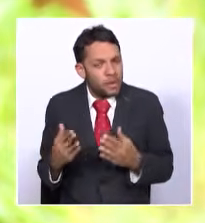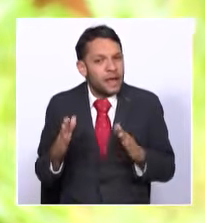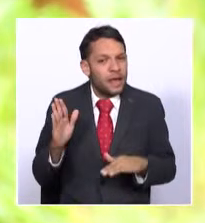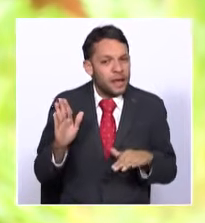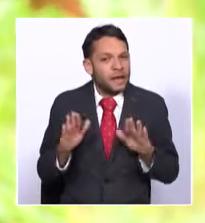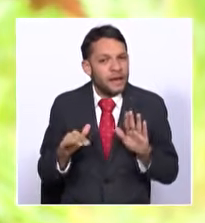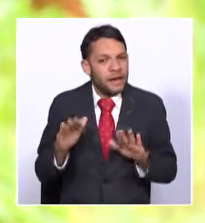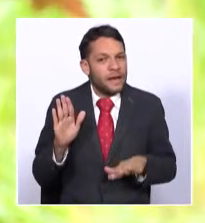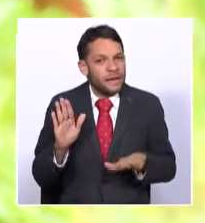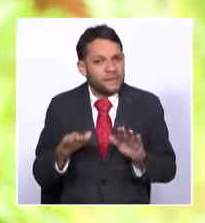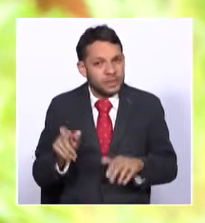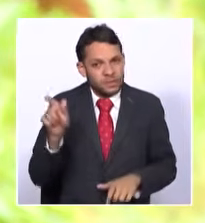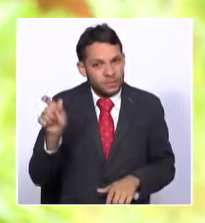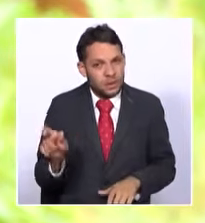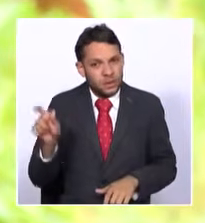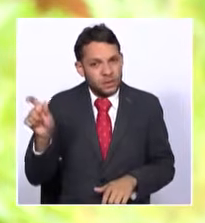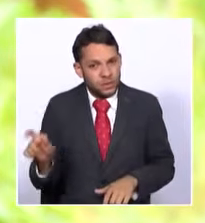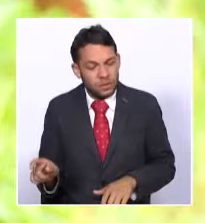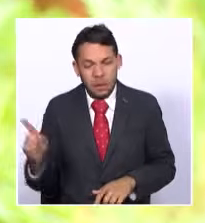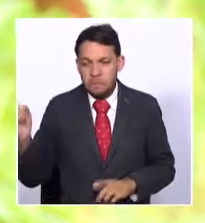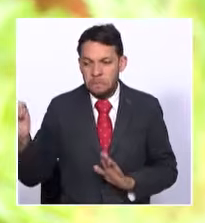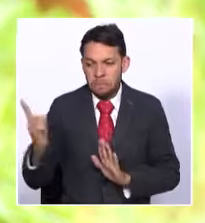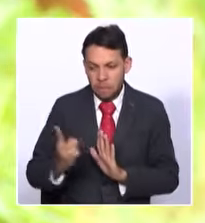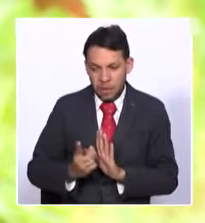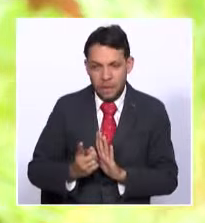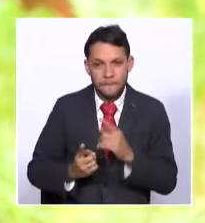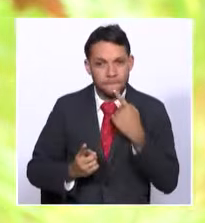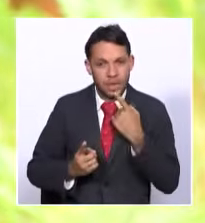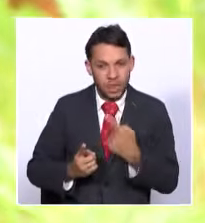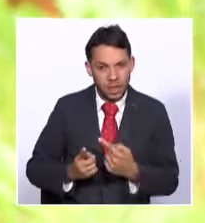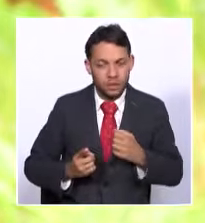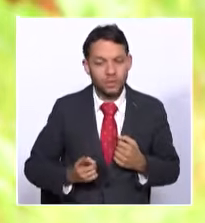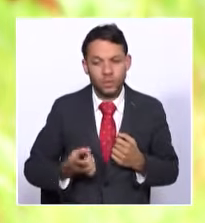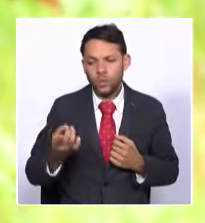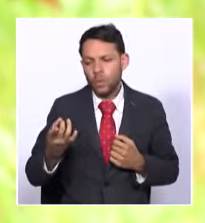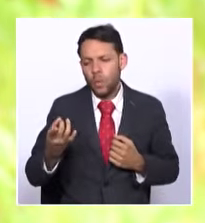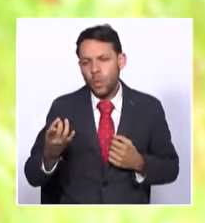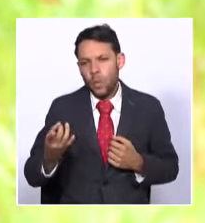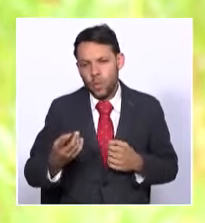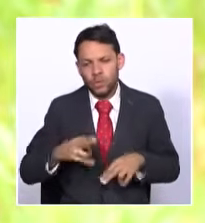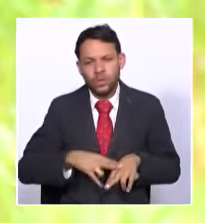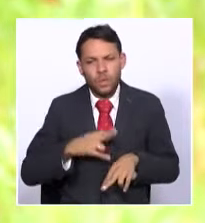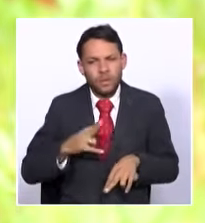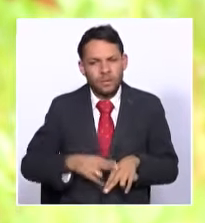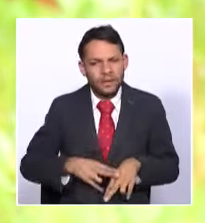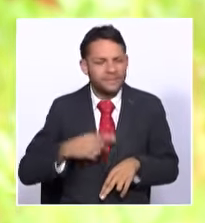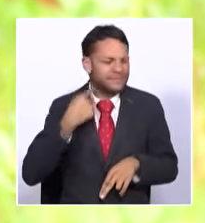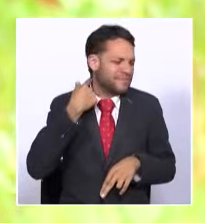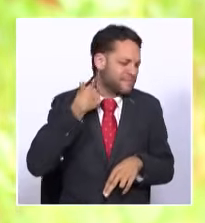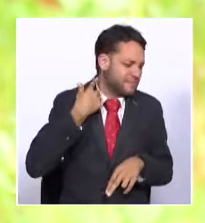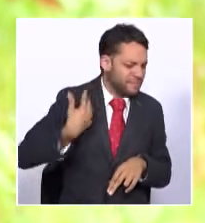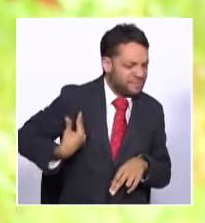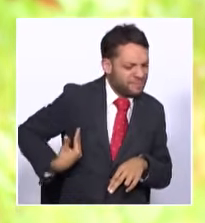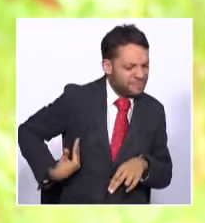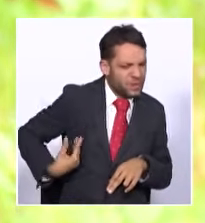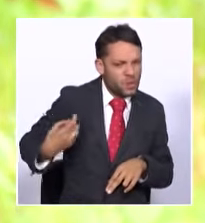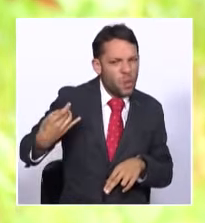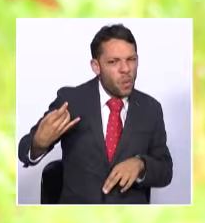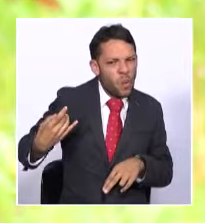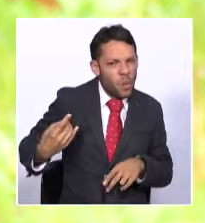a la consulta y me dicen que, digamos que es un dolor muy común, un dolor lumbar, es que me duele la espalda, es